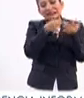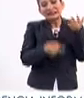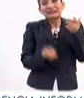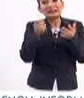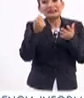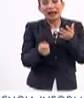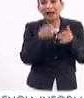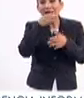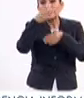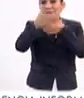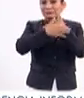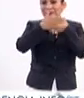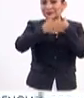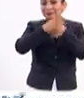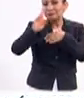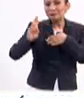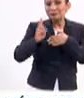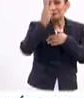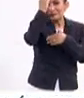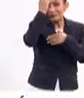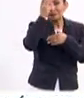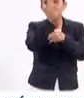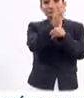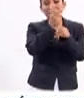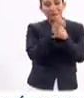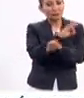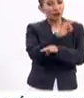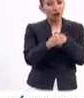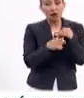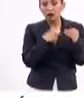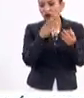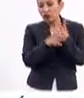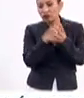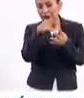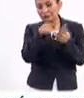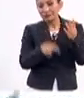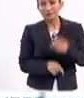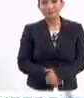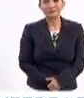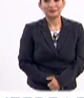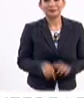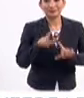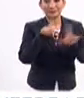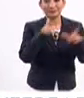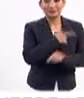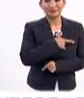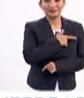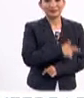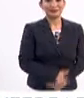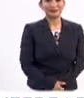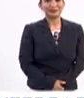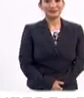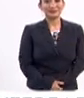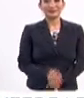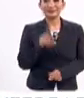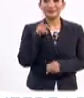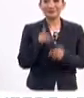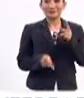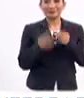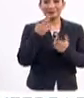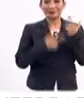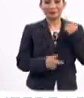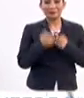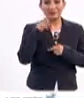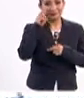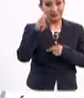sobre esta universidad, la convocatoria y todas las sorpresas que nos dijo que nos trae. Listo, con mucho gusto. Gracias. Perfecto. Una pausa y